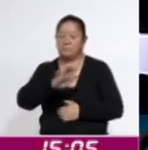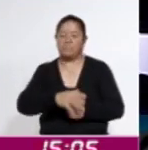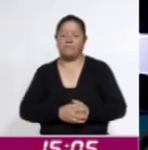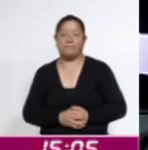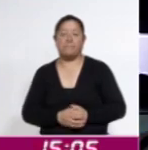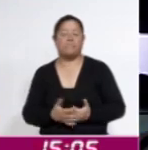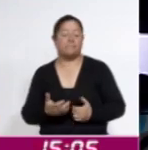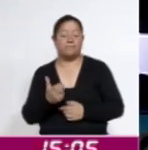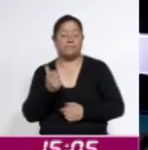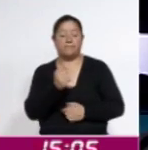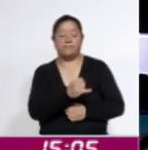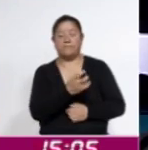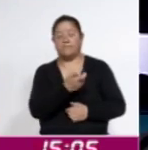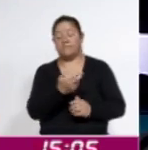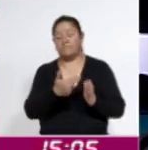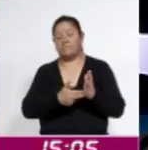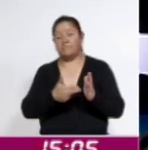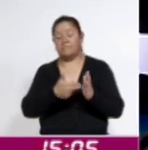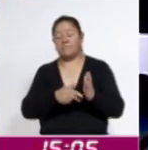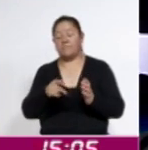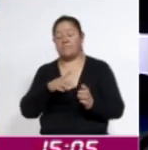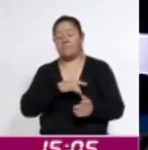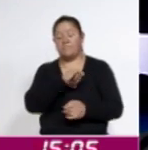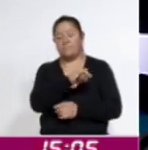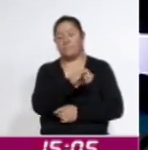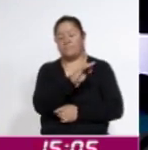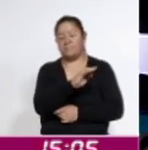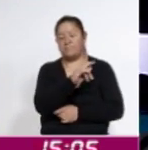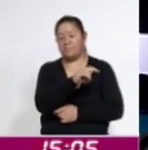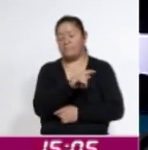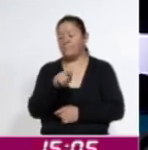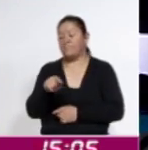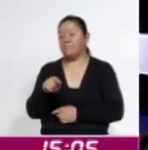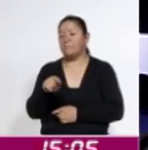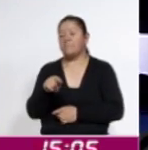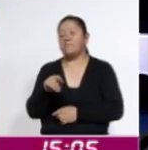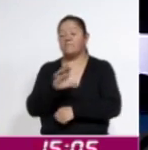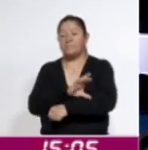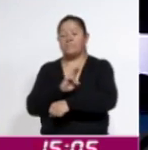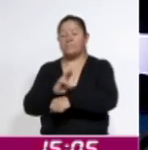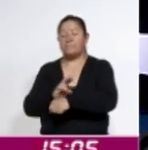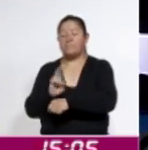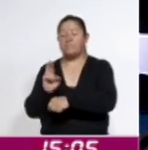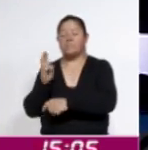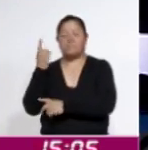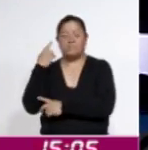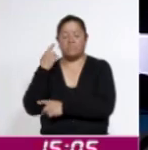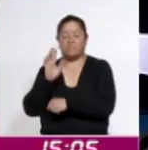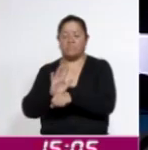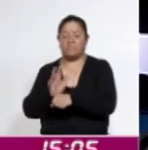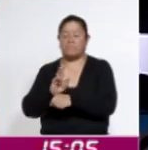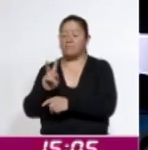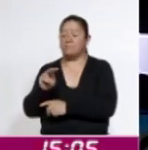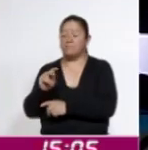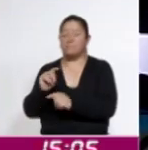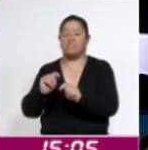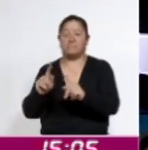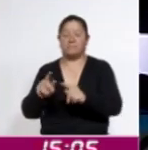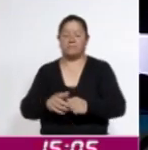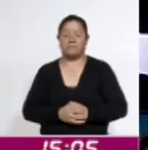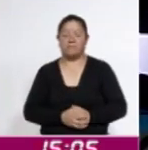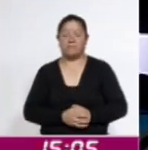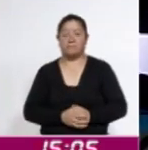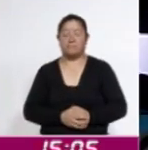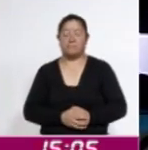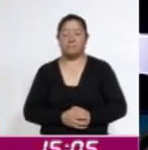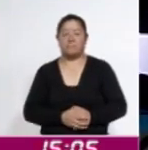este taller entre el IFT y la Coordinación de Radio, Cine y Televisión de Tlaxcala. Vamos ahora a